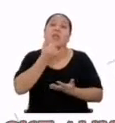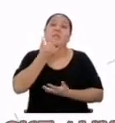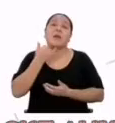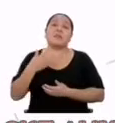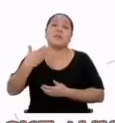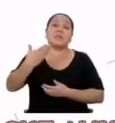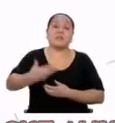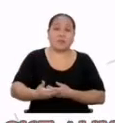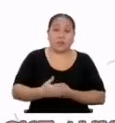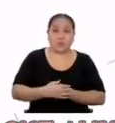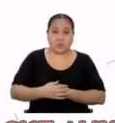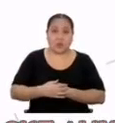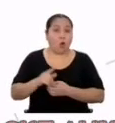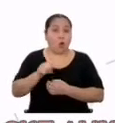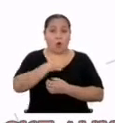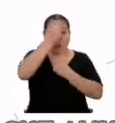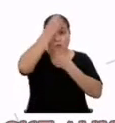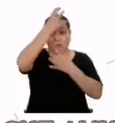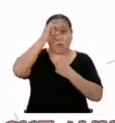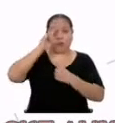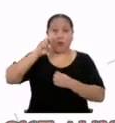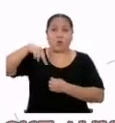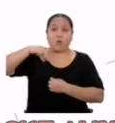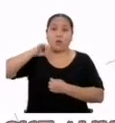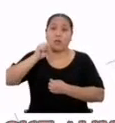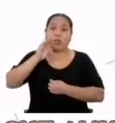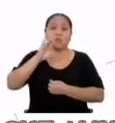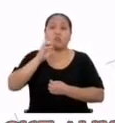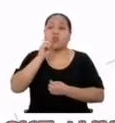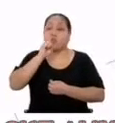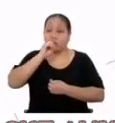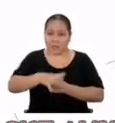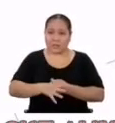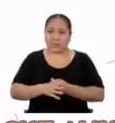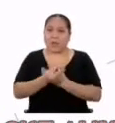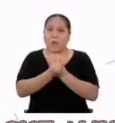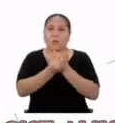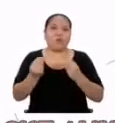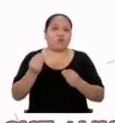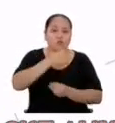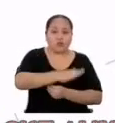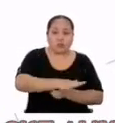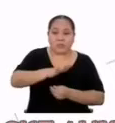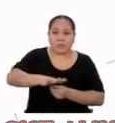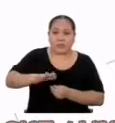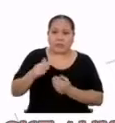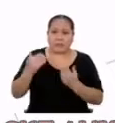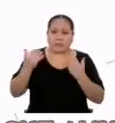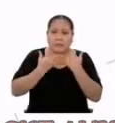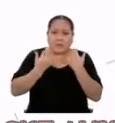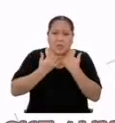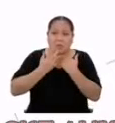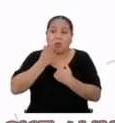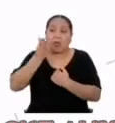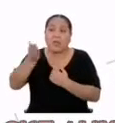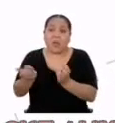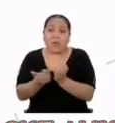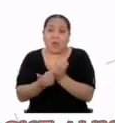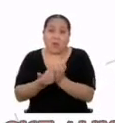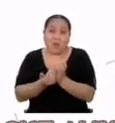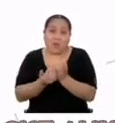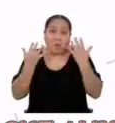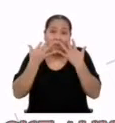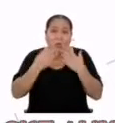otro informe de Naciones Unidas, es que cada vez hay más niños con miedo a ir a clase,